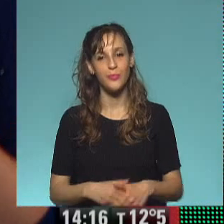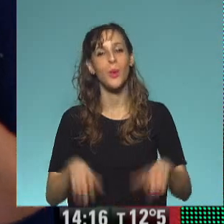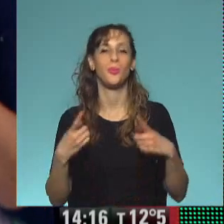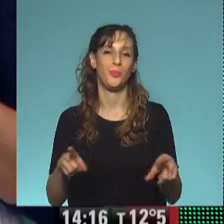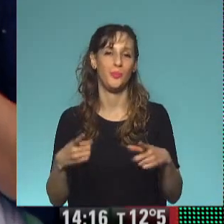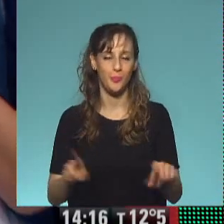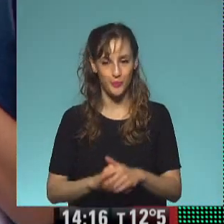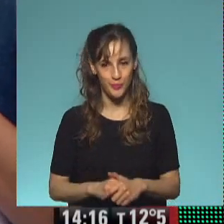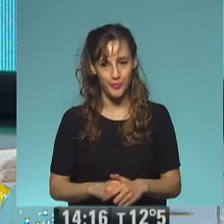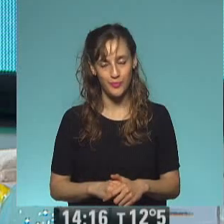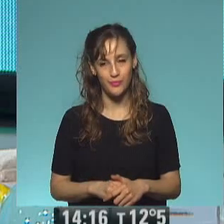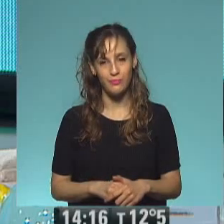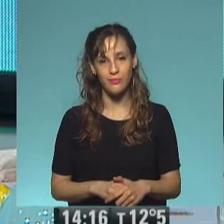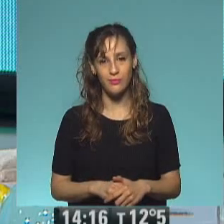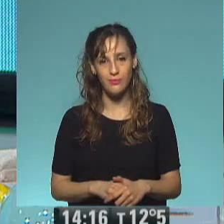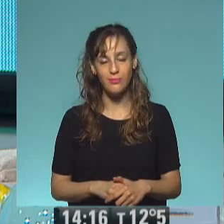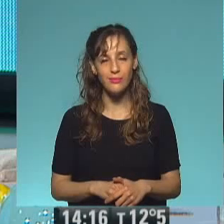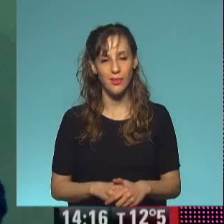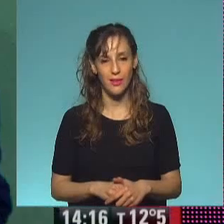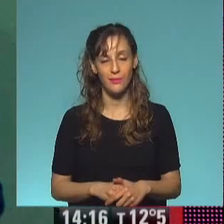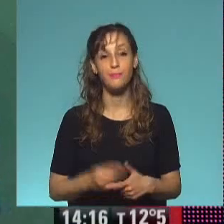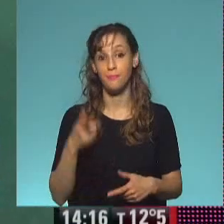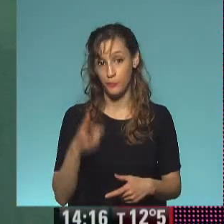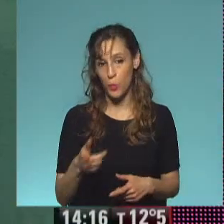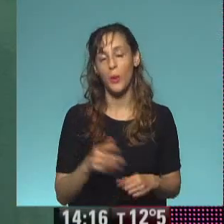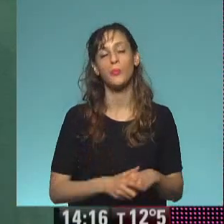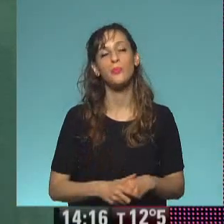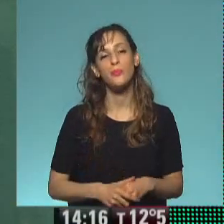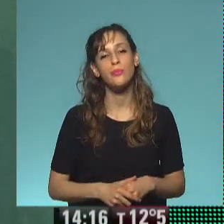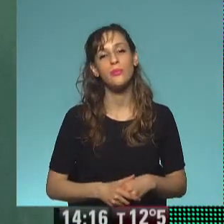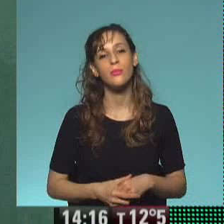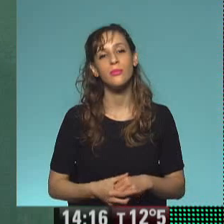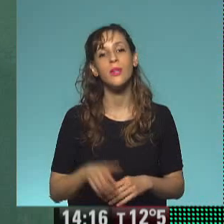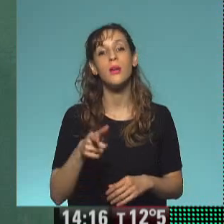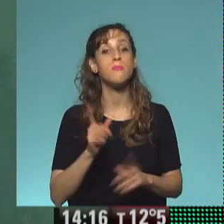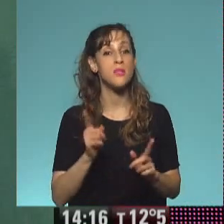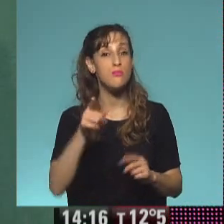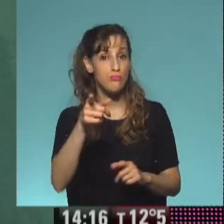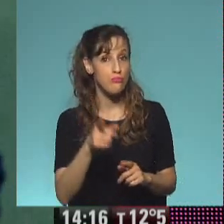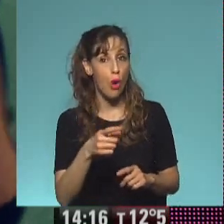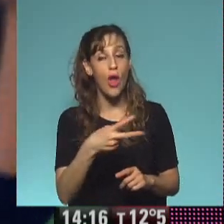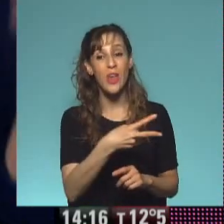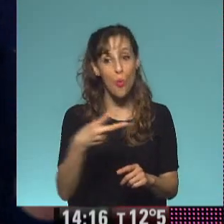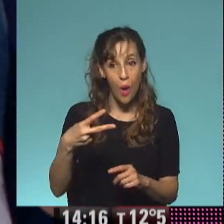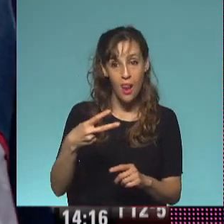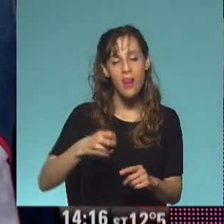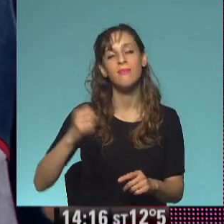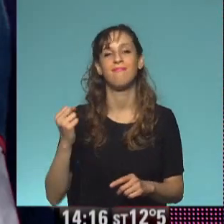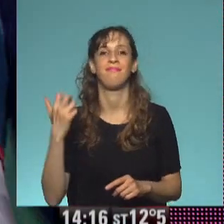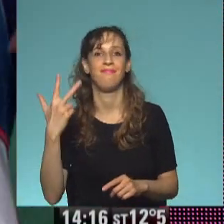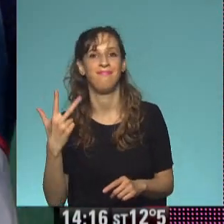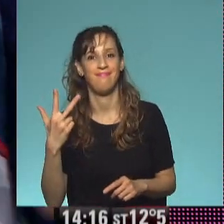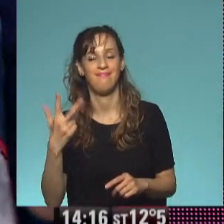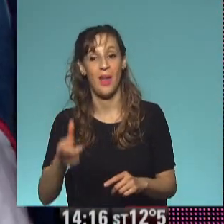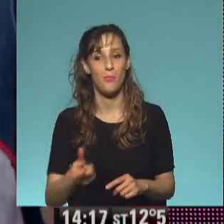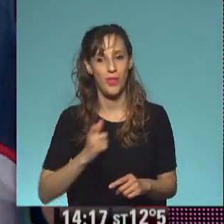vamos, Edgardo, no se pierde ninguna. Entonces, después de la cuenta, después del igual, tengo la respuesta a